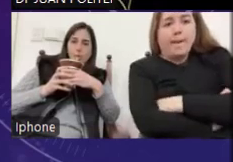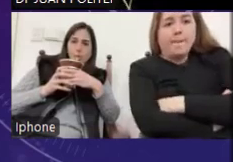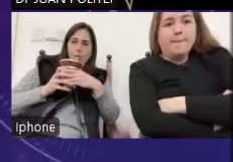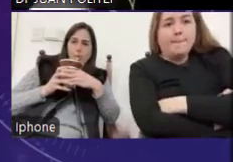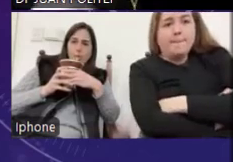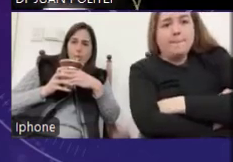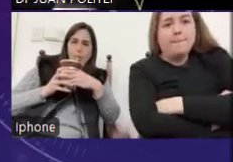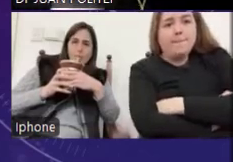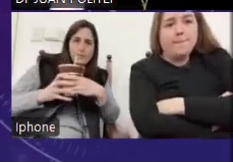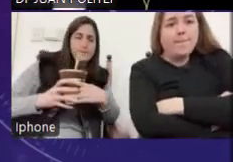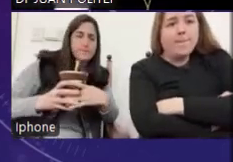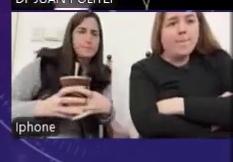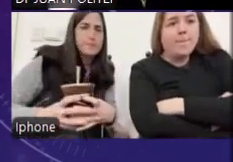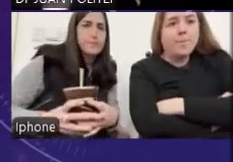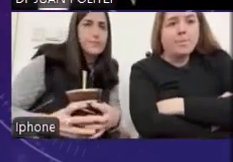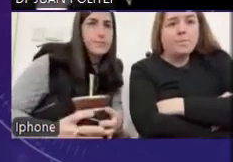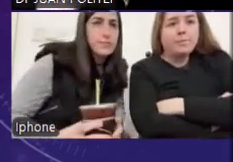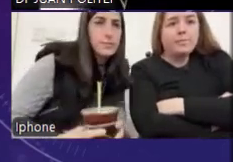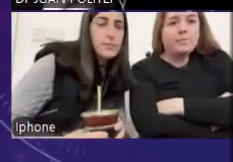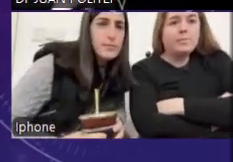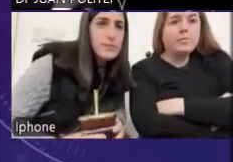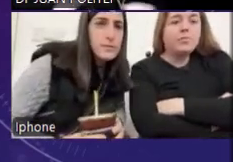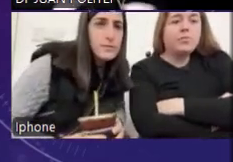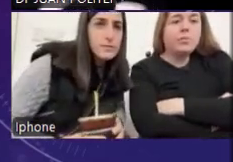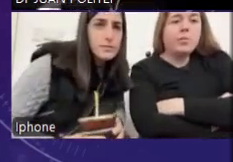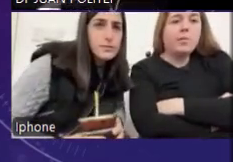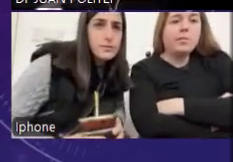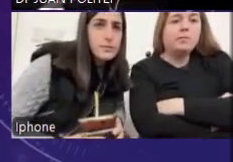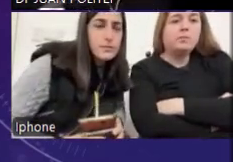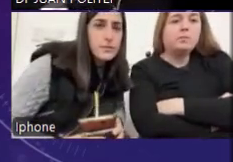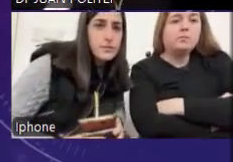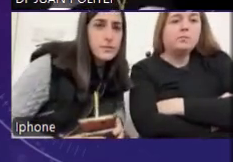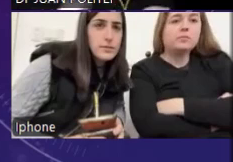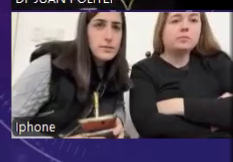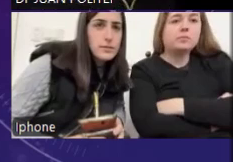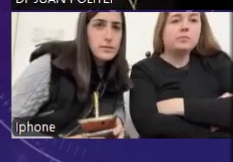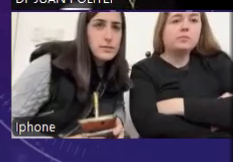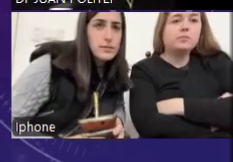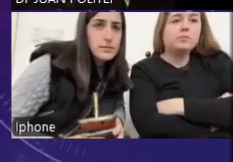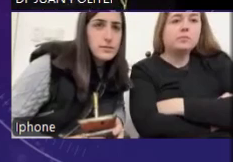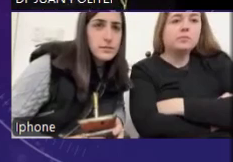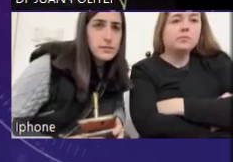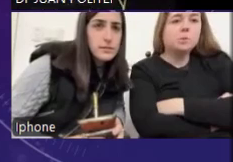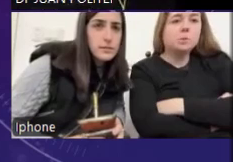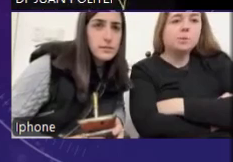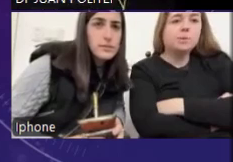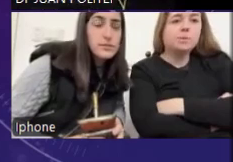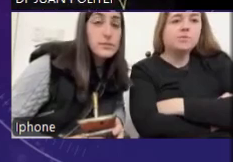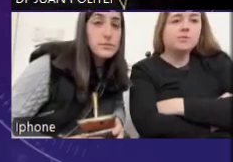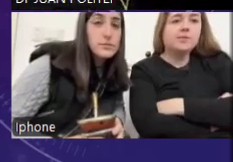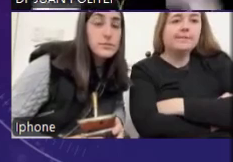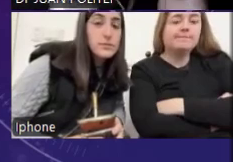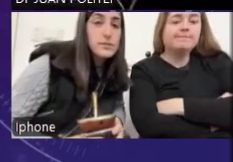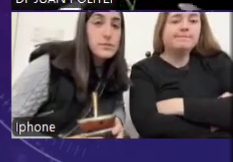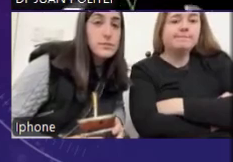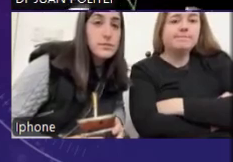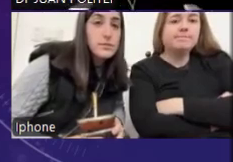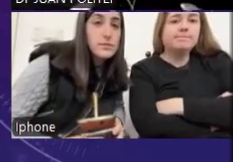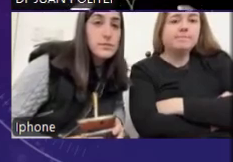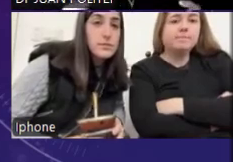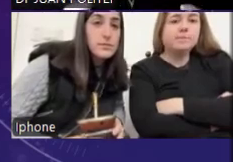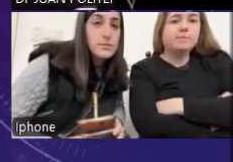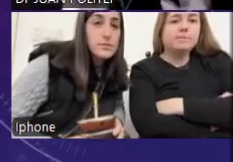izquierda y el tardío se divide en tardío del riñón o tardío del corazón. ¿Ok? Que